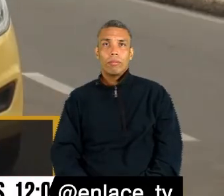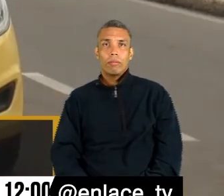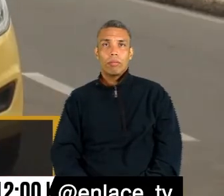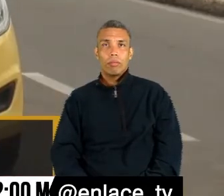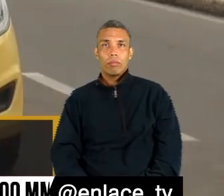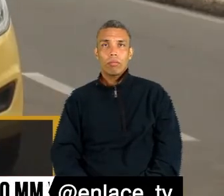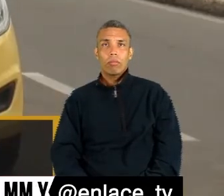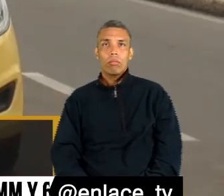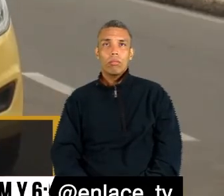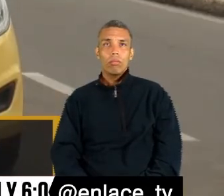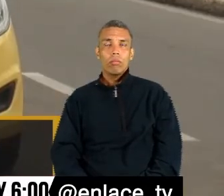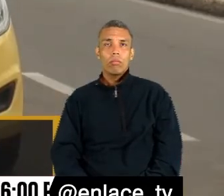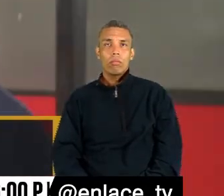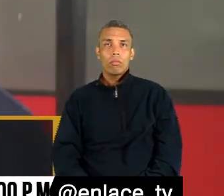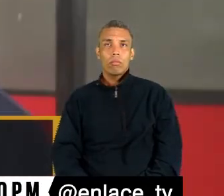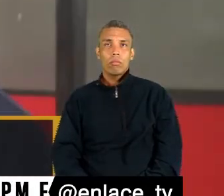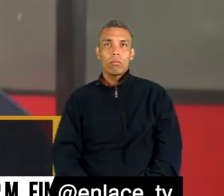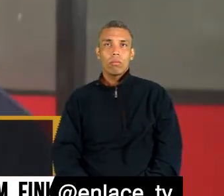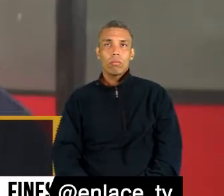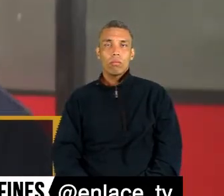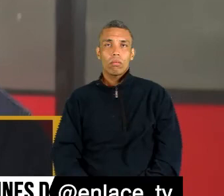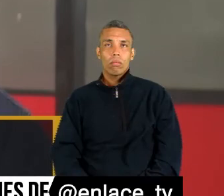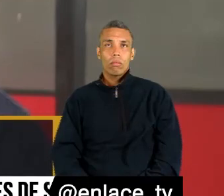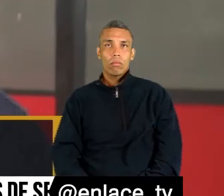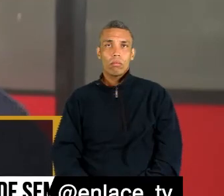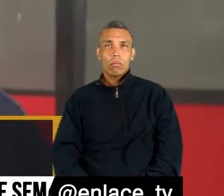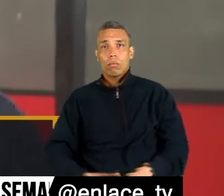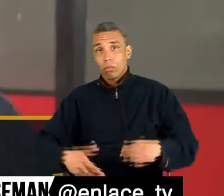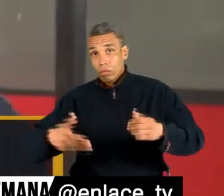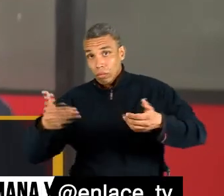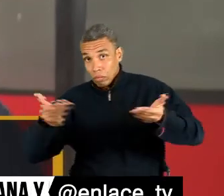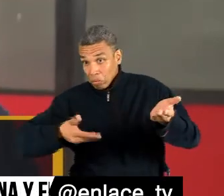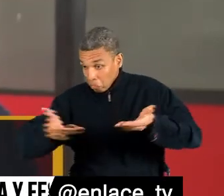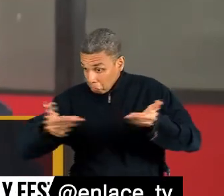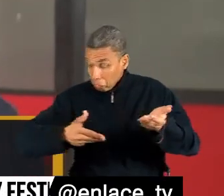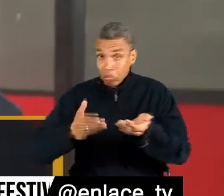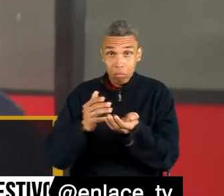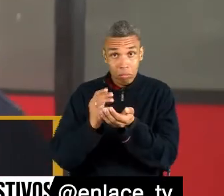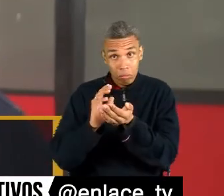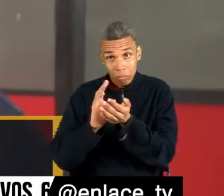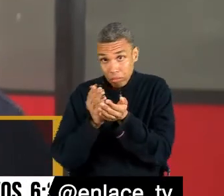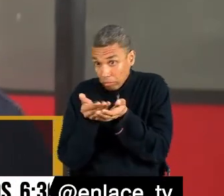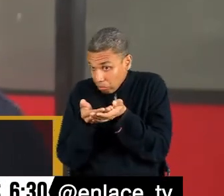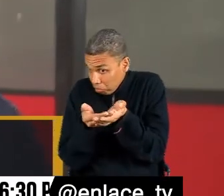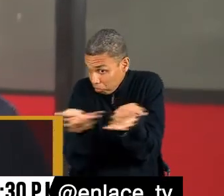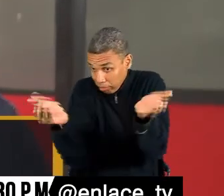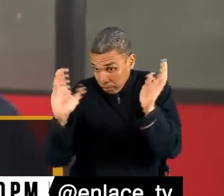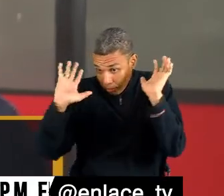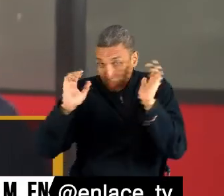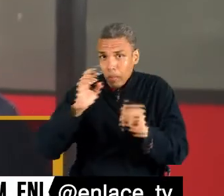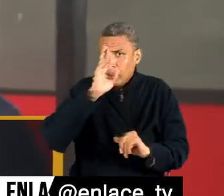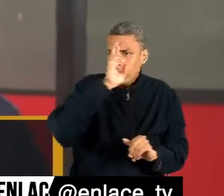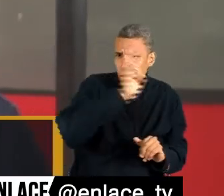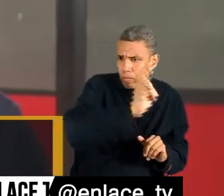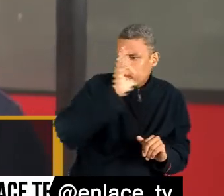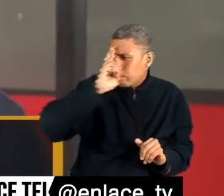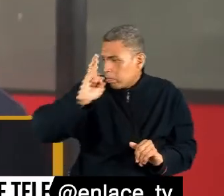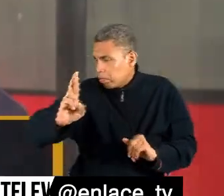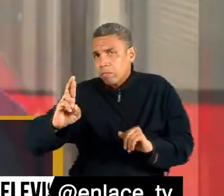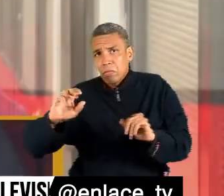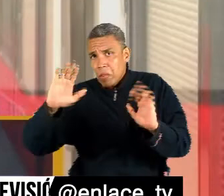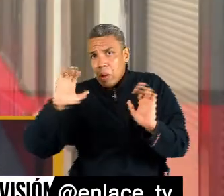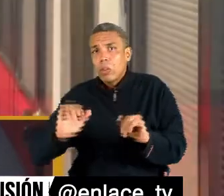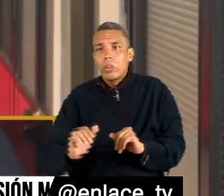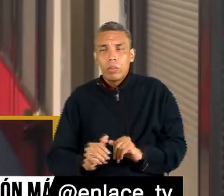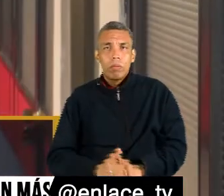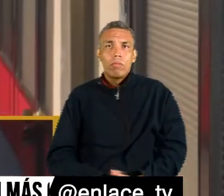Se les va a seguir prestando ese servicio de una forma amena, y respetando algunas directrices que vamos a sacar de este